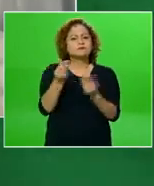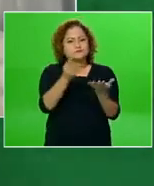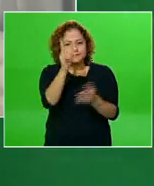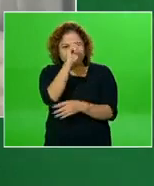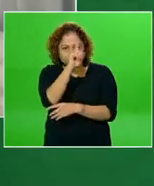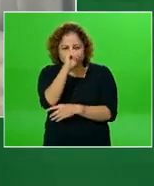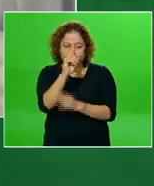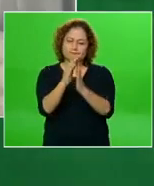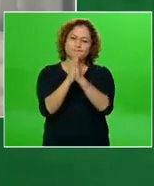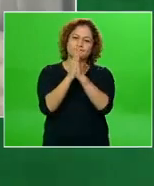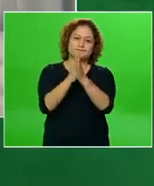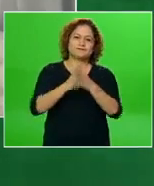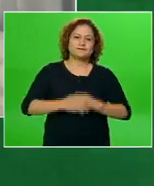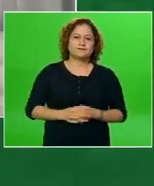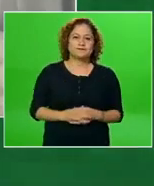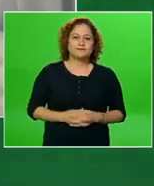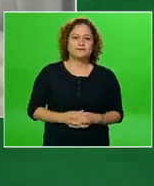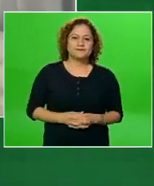excelente